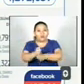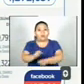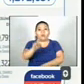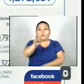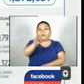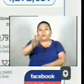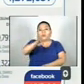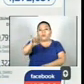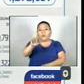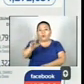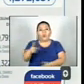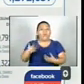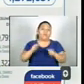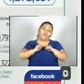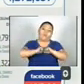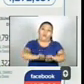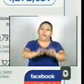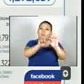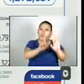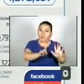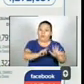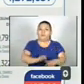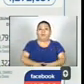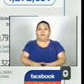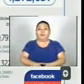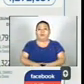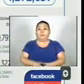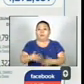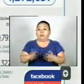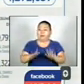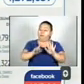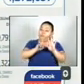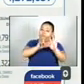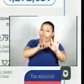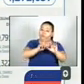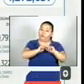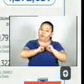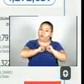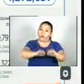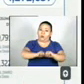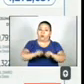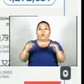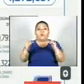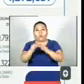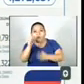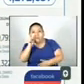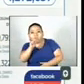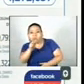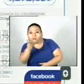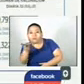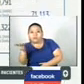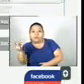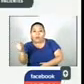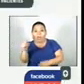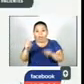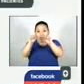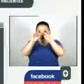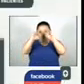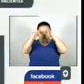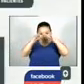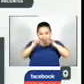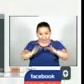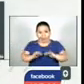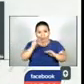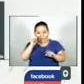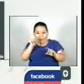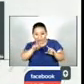julio 6 personas han fallecido, 6 personas, y en el pronóstico lo vamos a ver ya en la parte inferior de la gráfica,